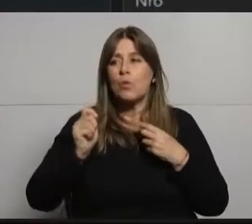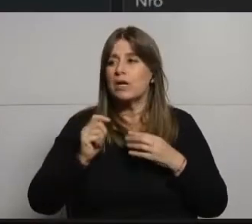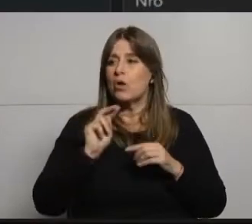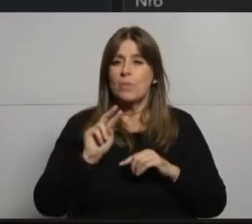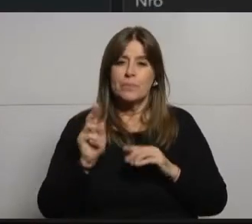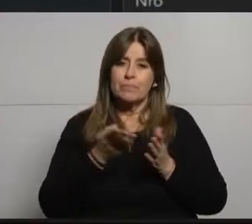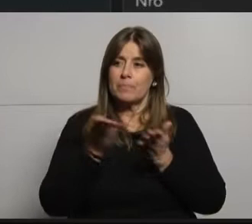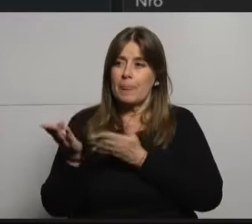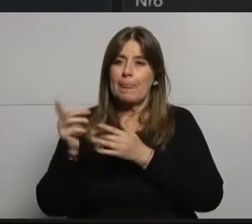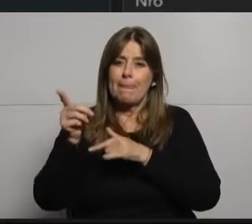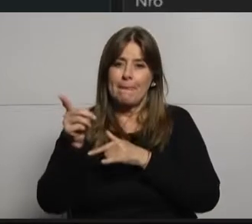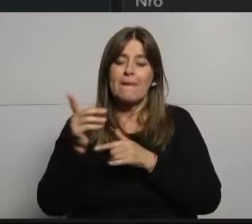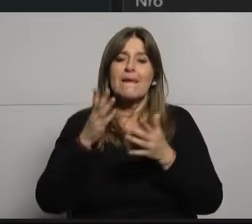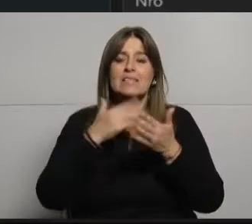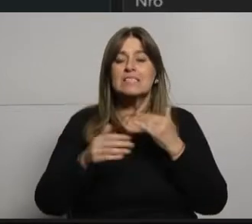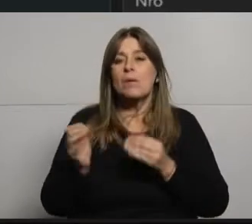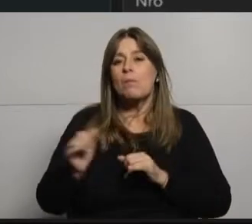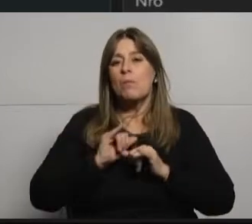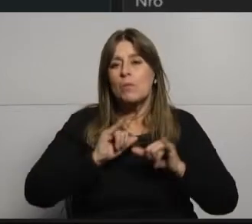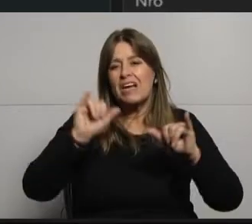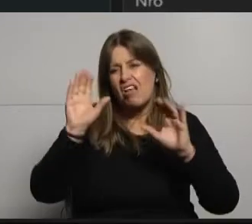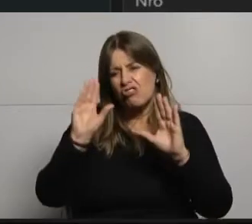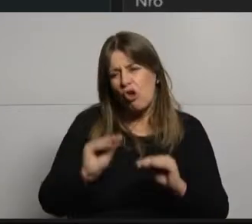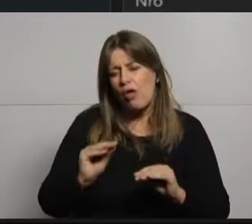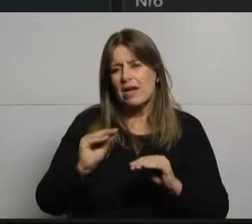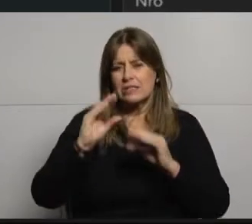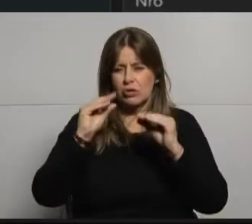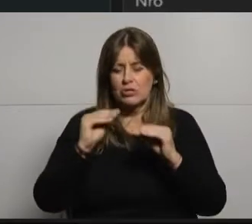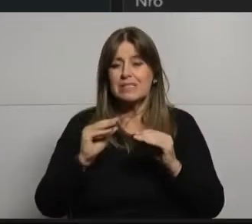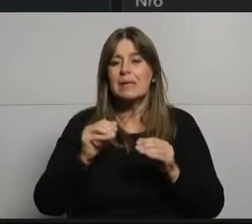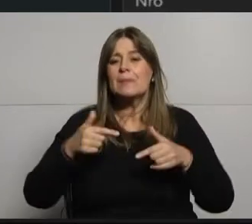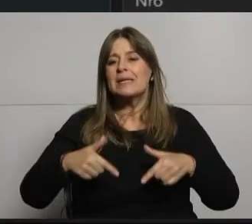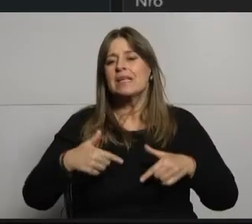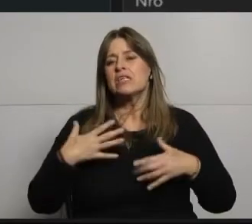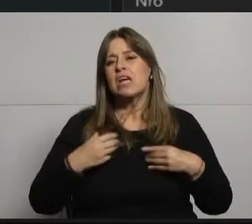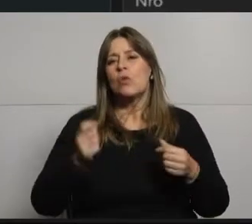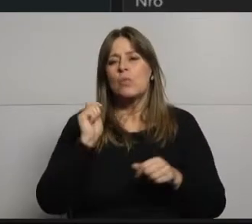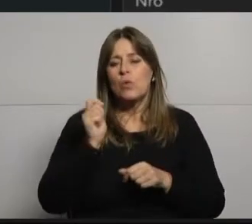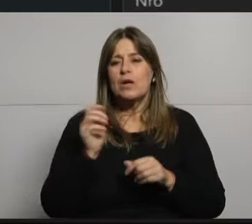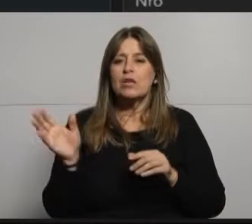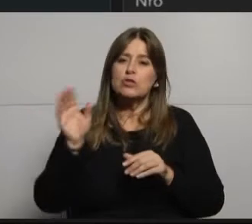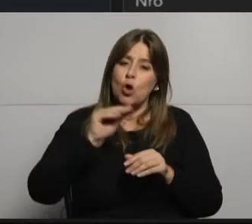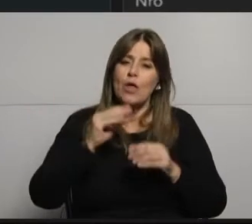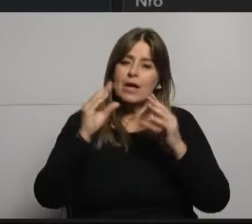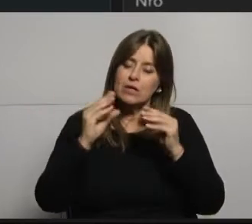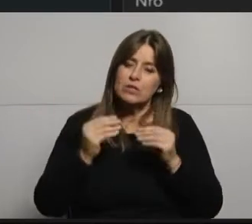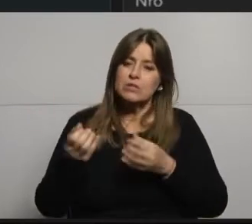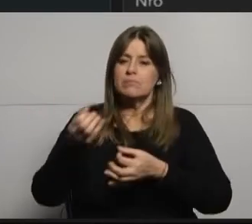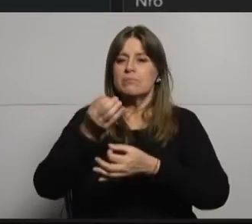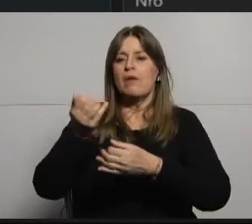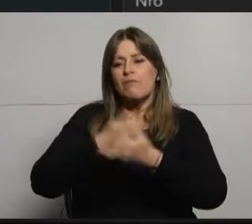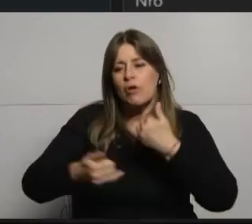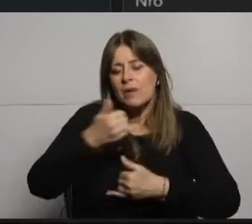que se publica todas las noches. El Ministerio de Salud Pública todas las noches nos pasa la